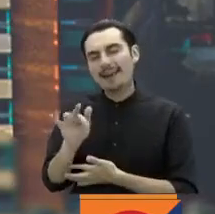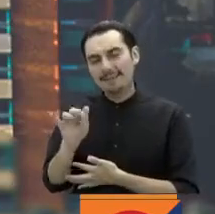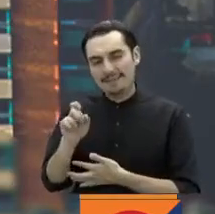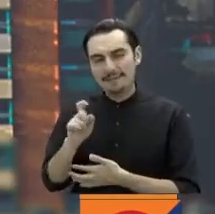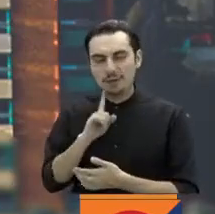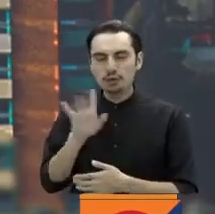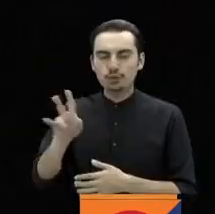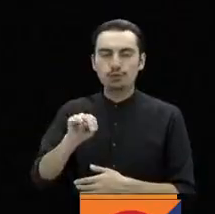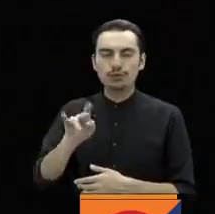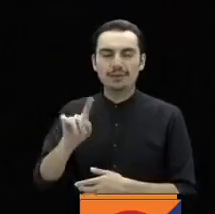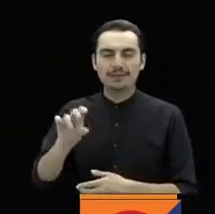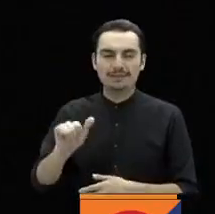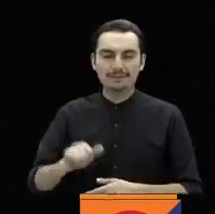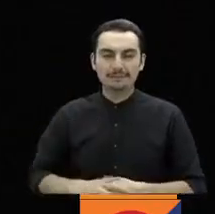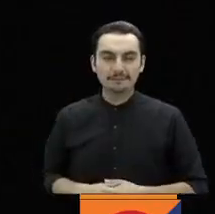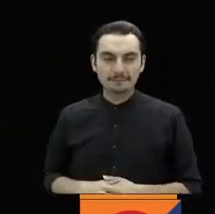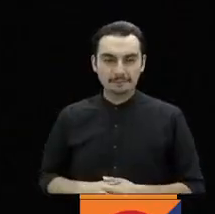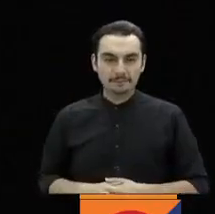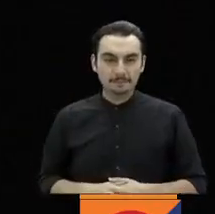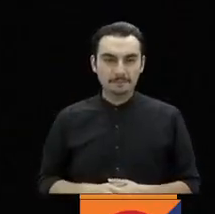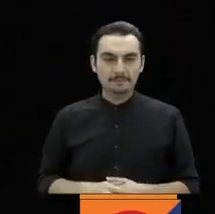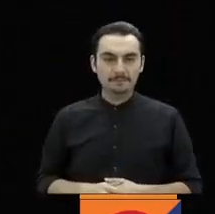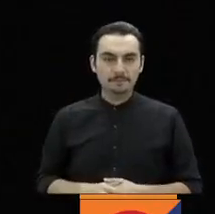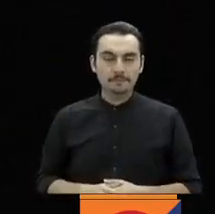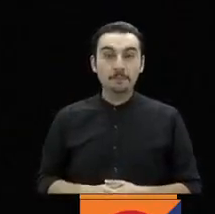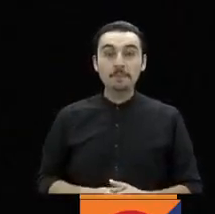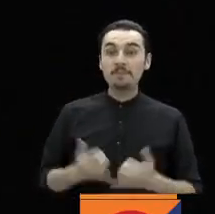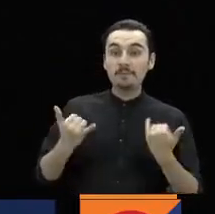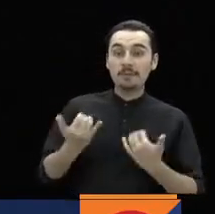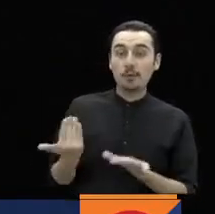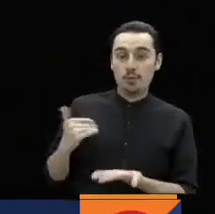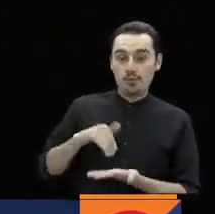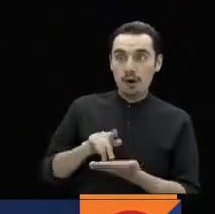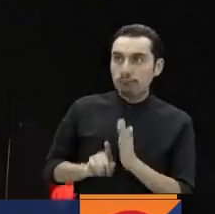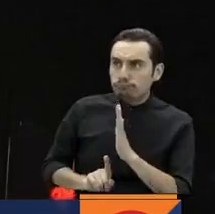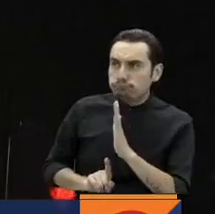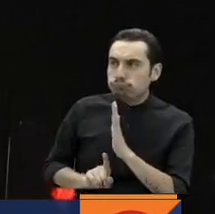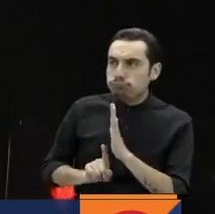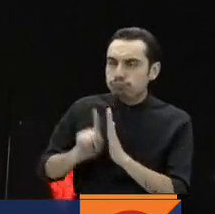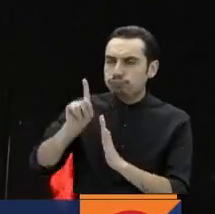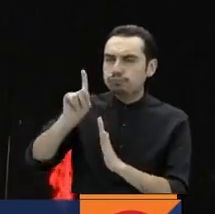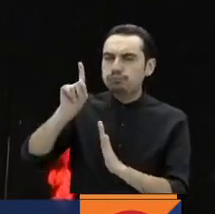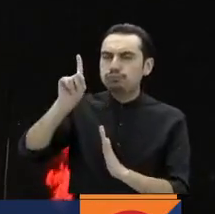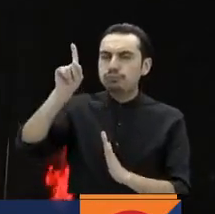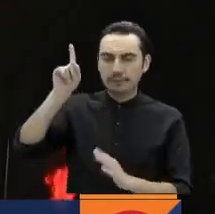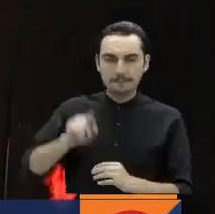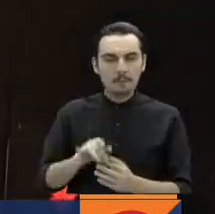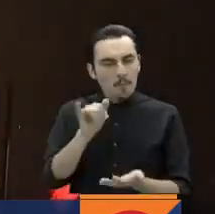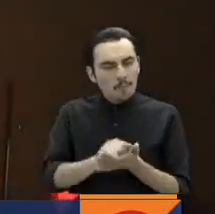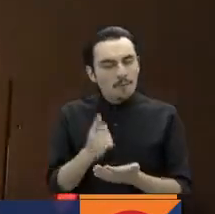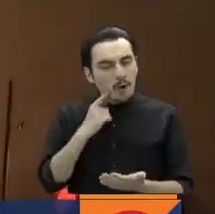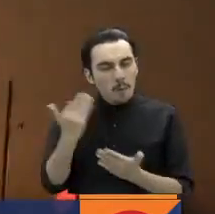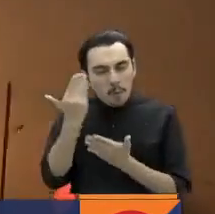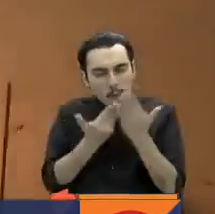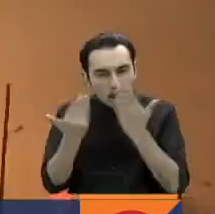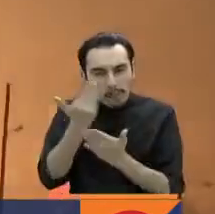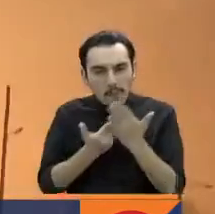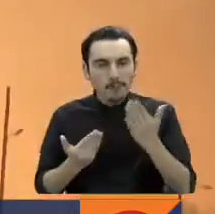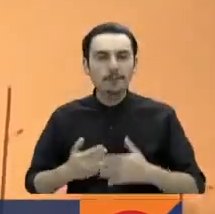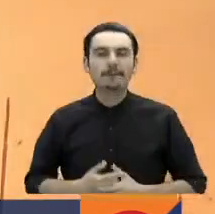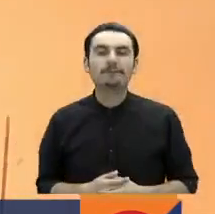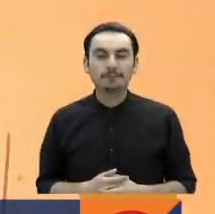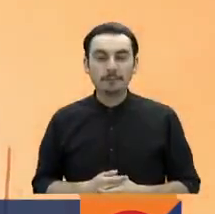NASA. El pequeño paso para el hombre, pero el gran paso para la humanidad es uno que se ensaya. La obsesión humana